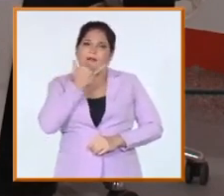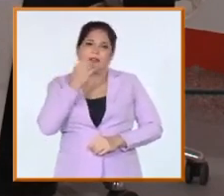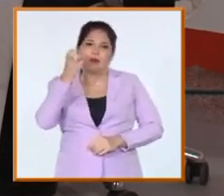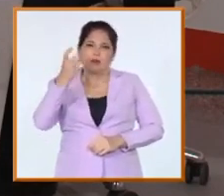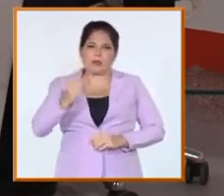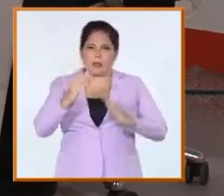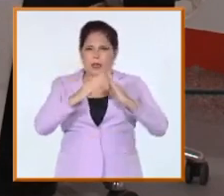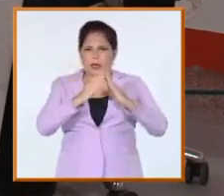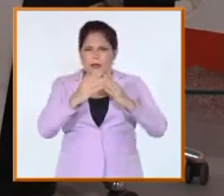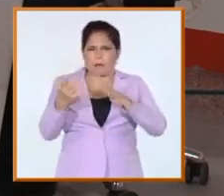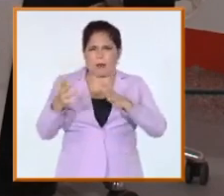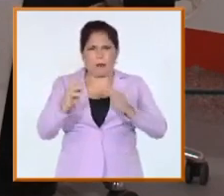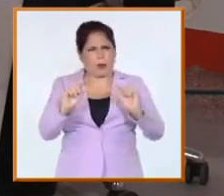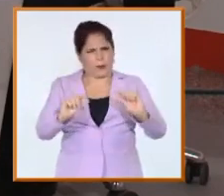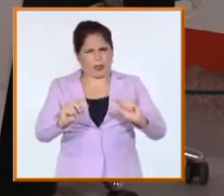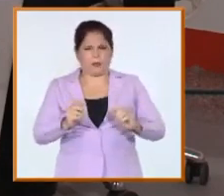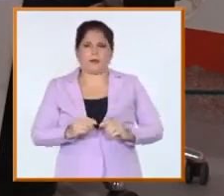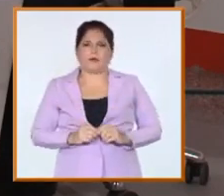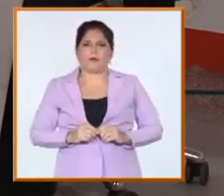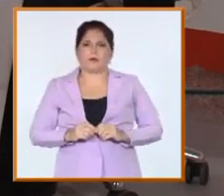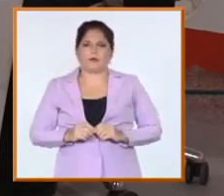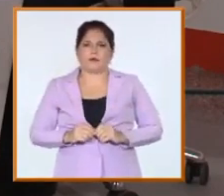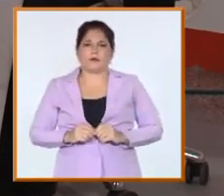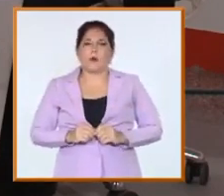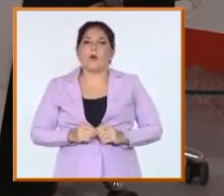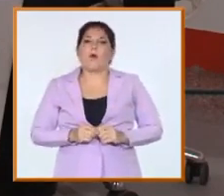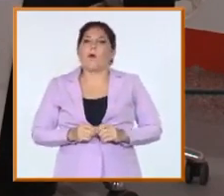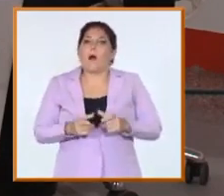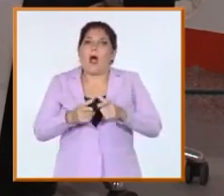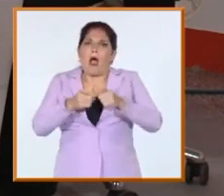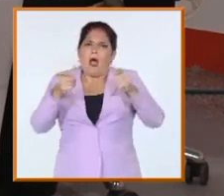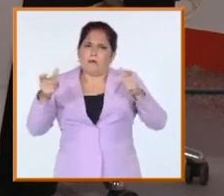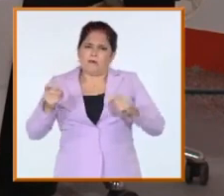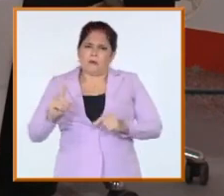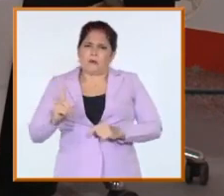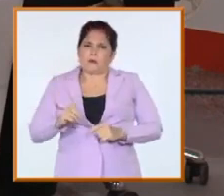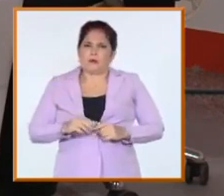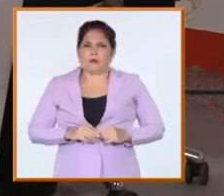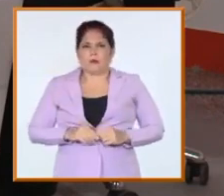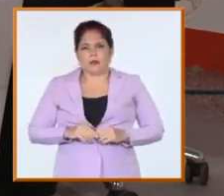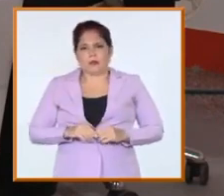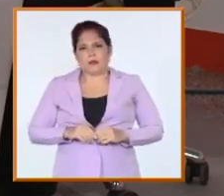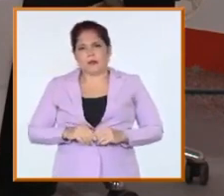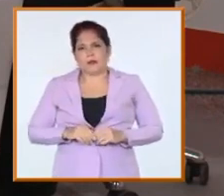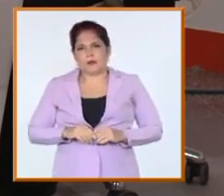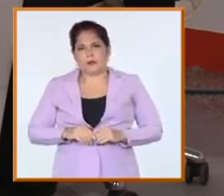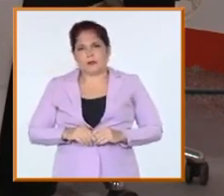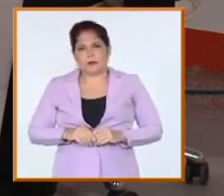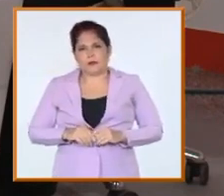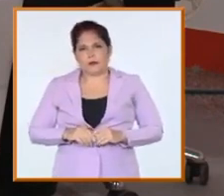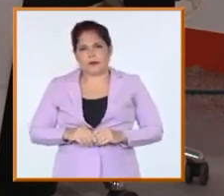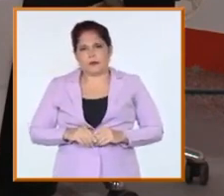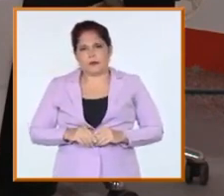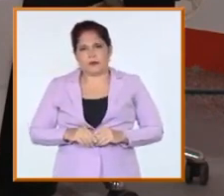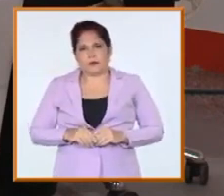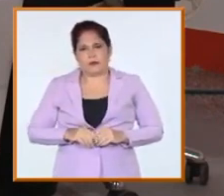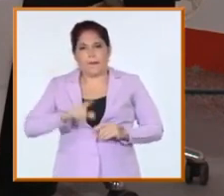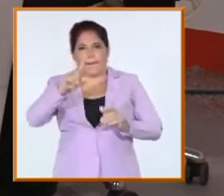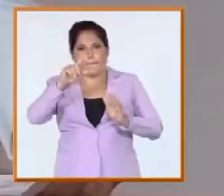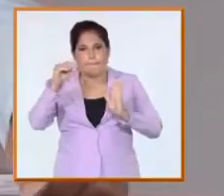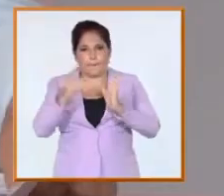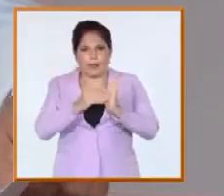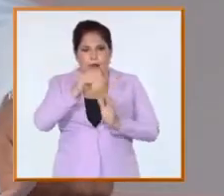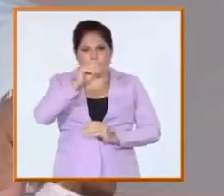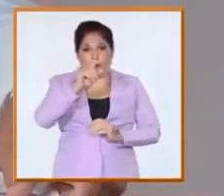fueron fueron pequeñas fueron para no decirlo de memoria fueron mil